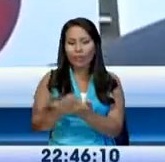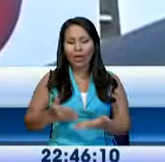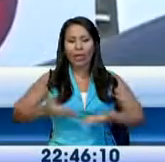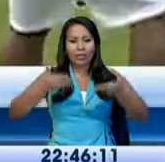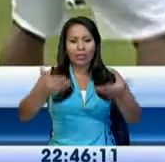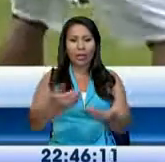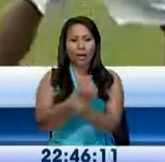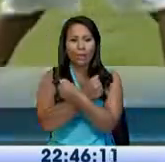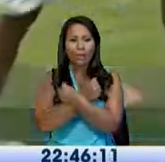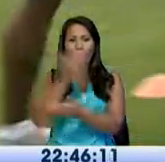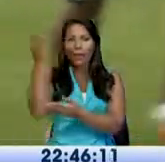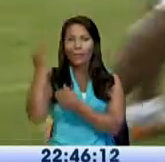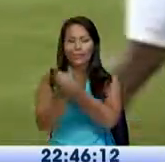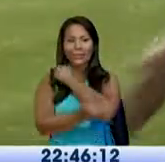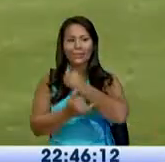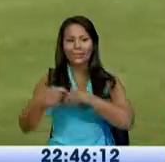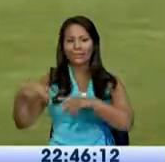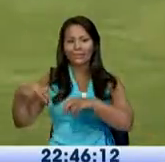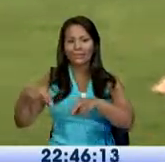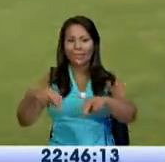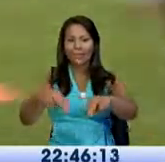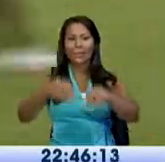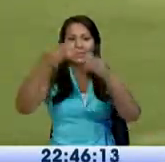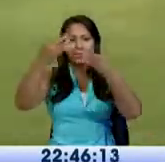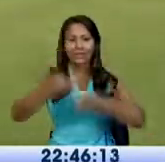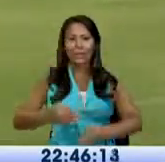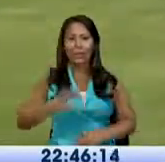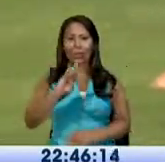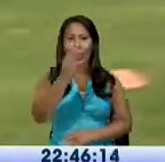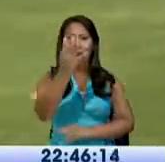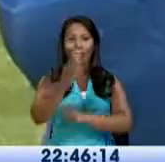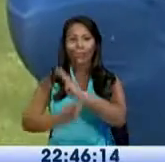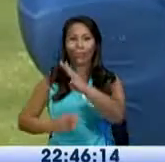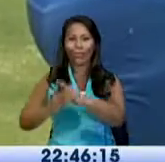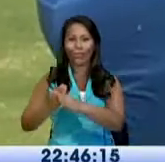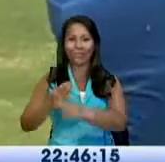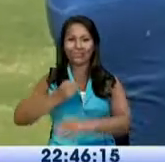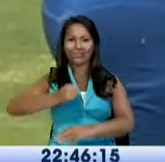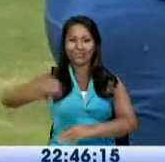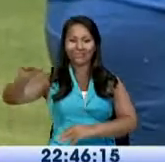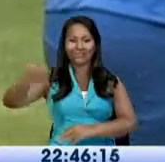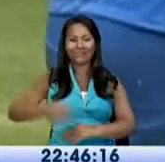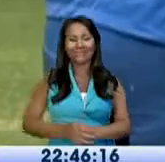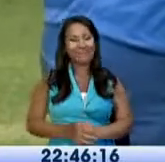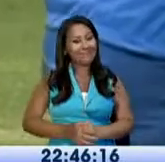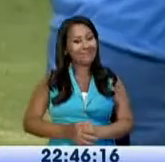país. Ecuador caminando firme en busca de su cuarto mundial. En Quito informó Iván Casamen.